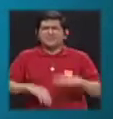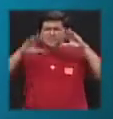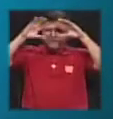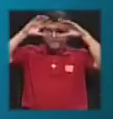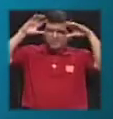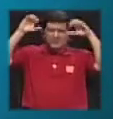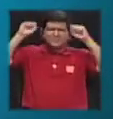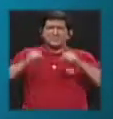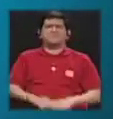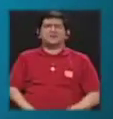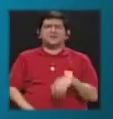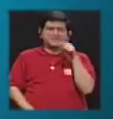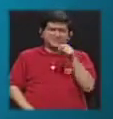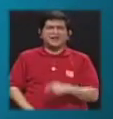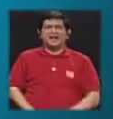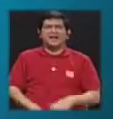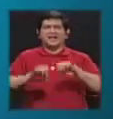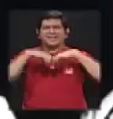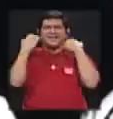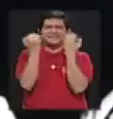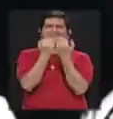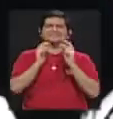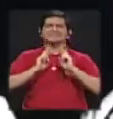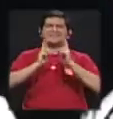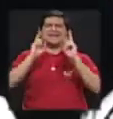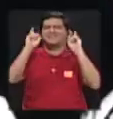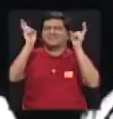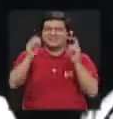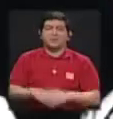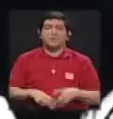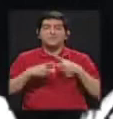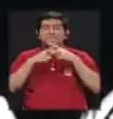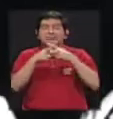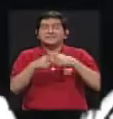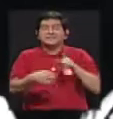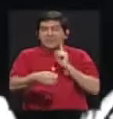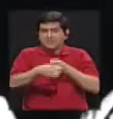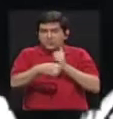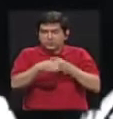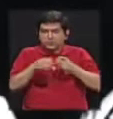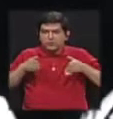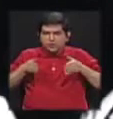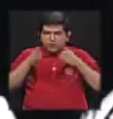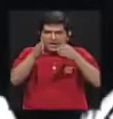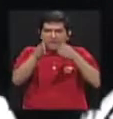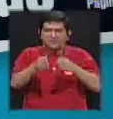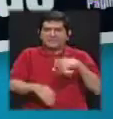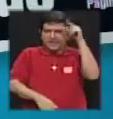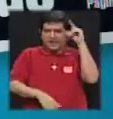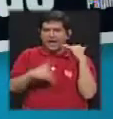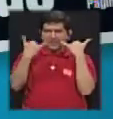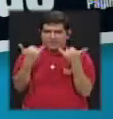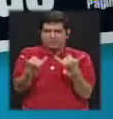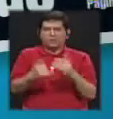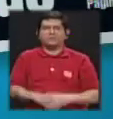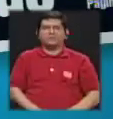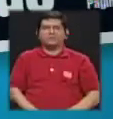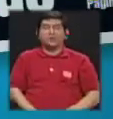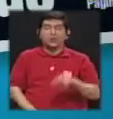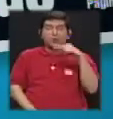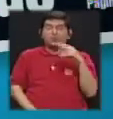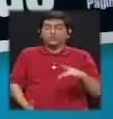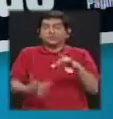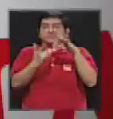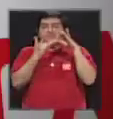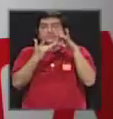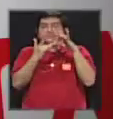diplomacia del estadio regalado, en relación con el préstamo chino para la carretera a Limón. Además, una noticia